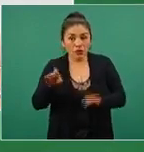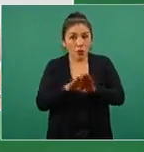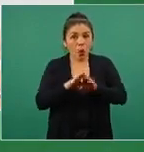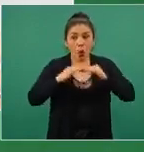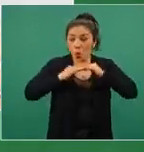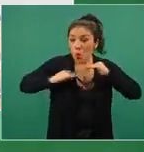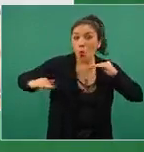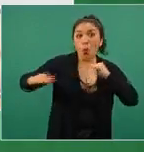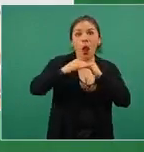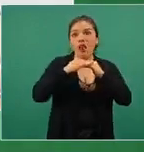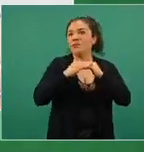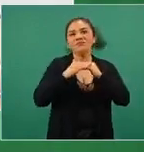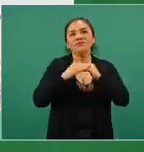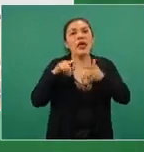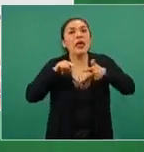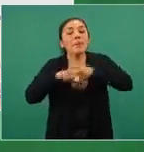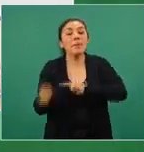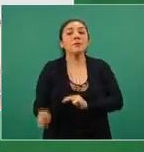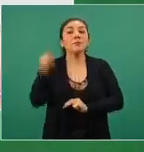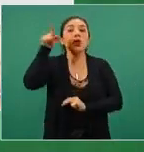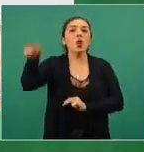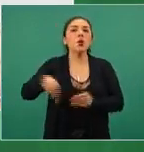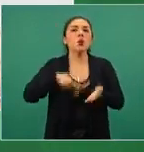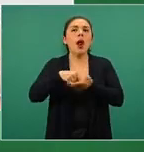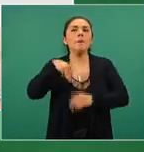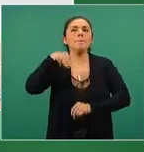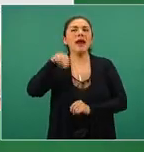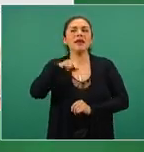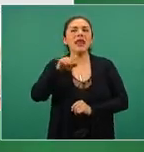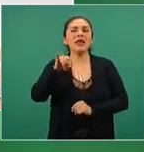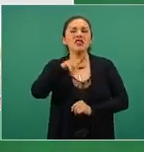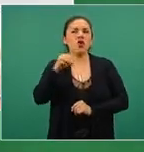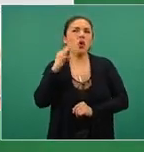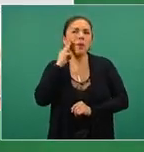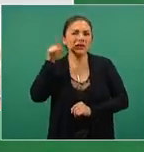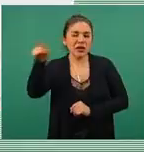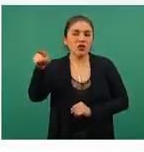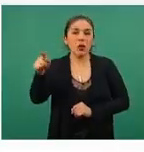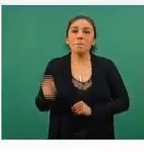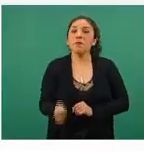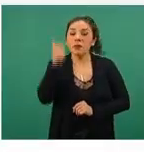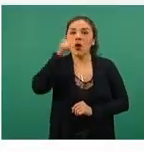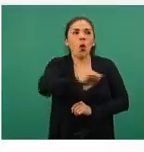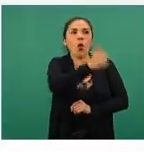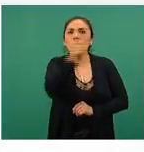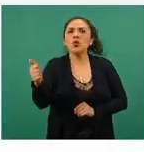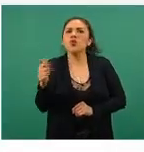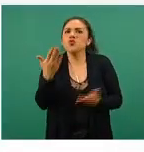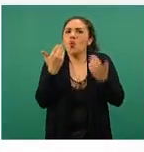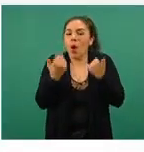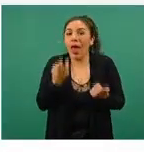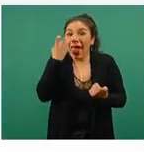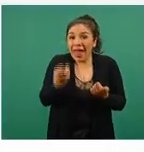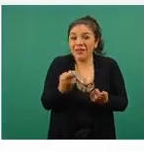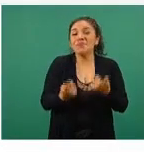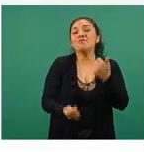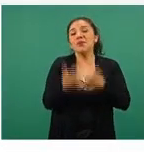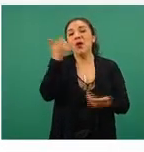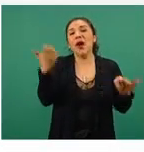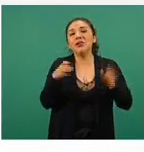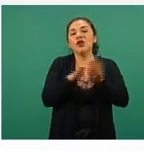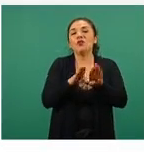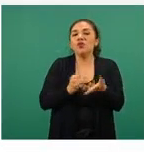homogénea. Todo inició en Manzanillo, no así en el resto de municipios. Es por ello que se llevó y se dio